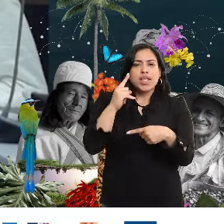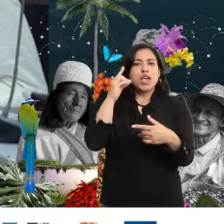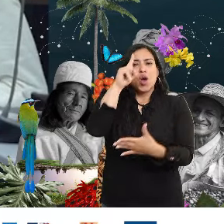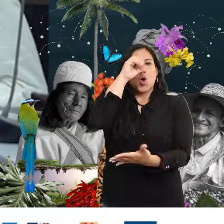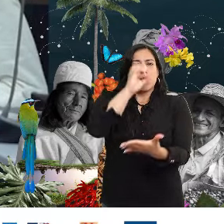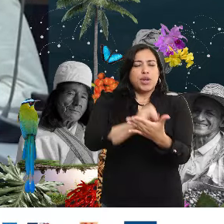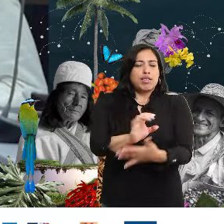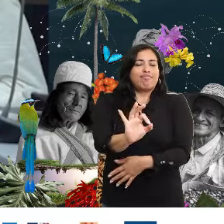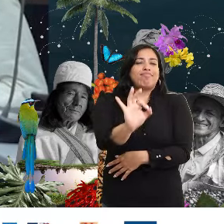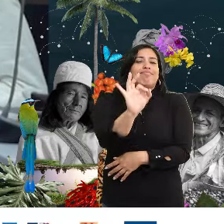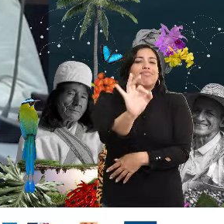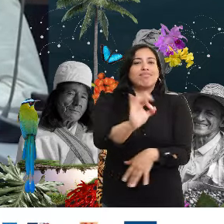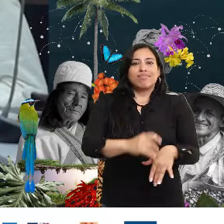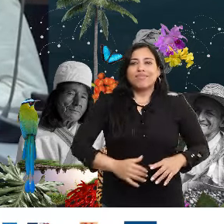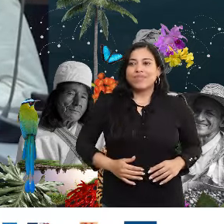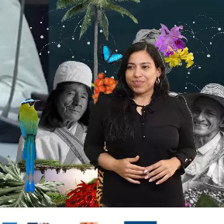lujo.